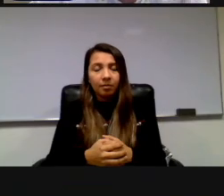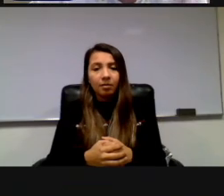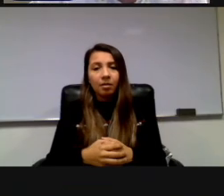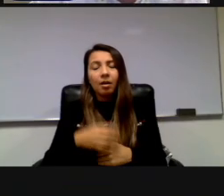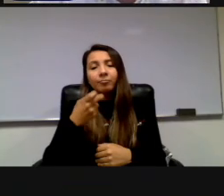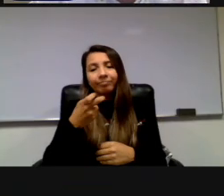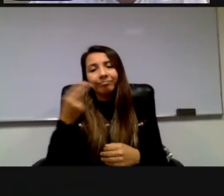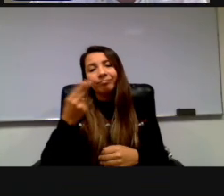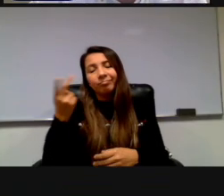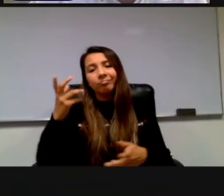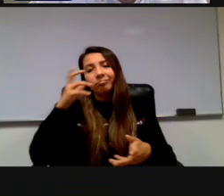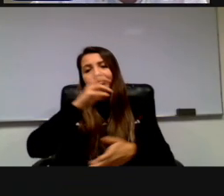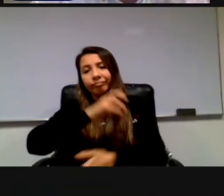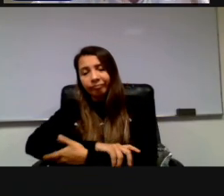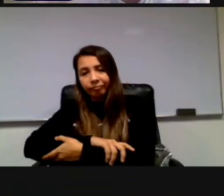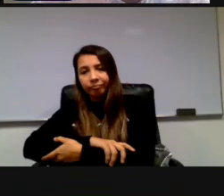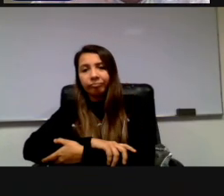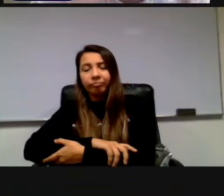necesitamos colaborar con